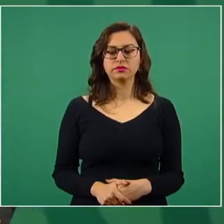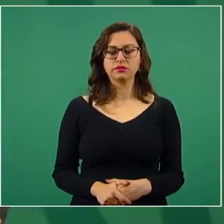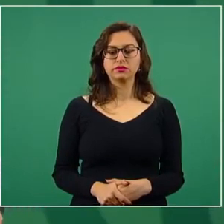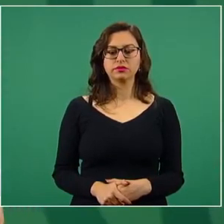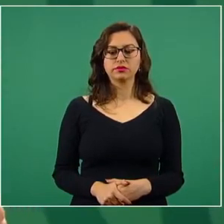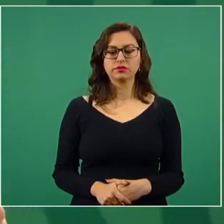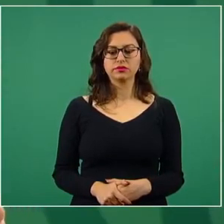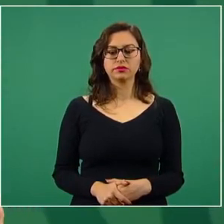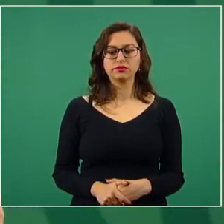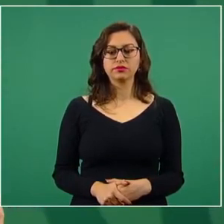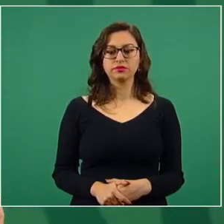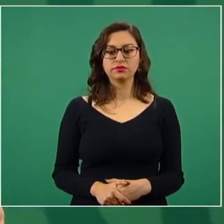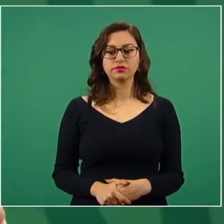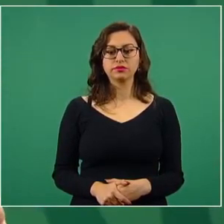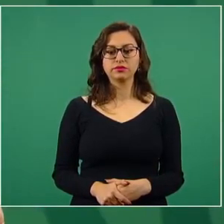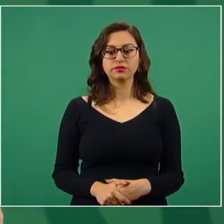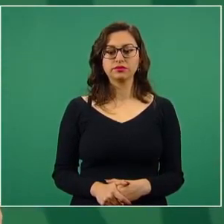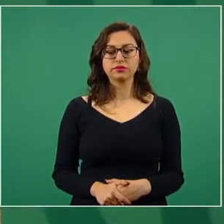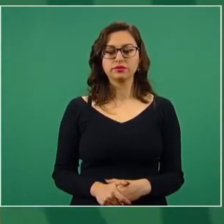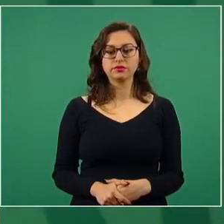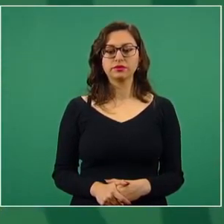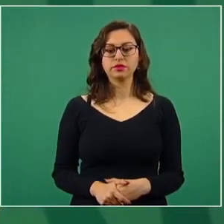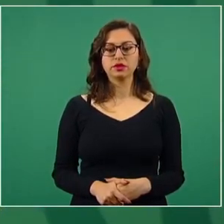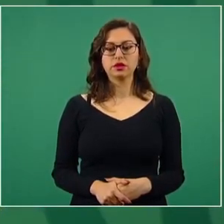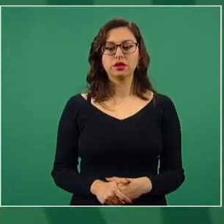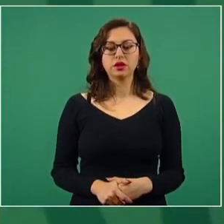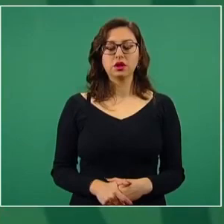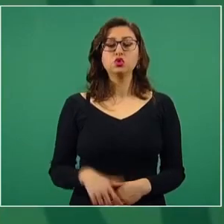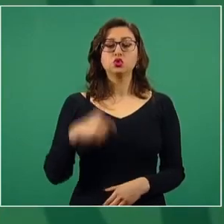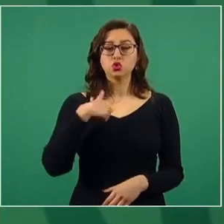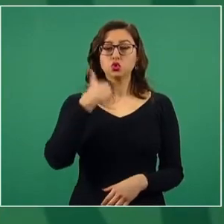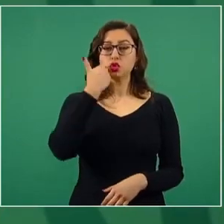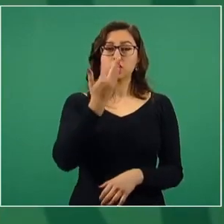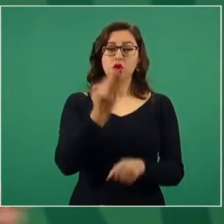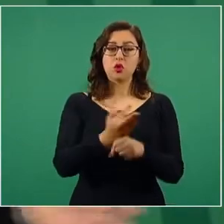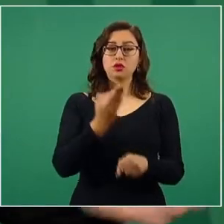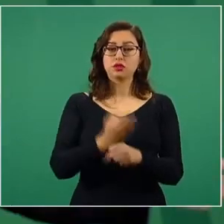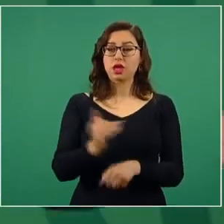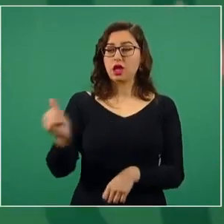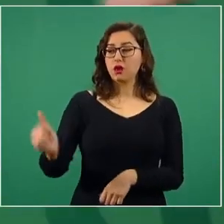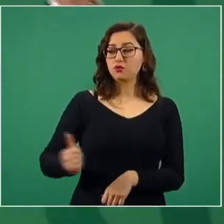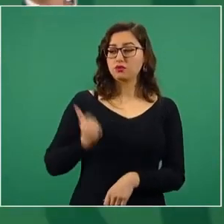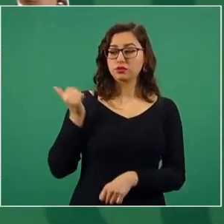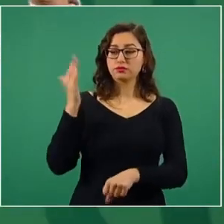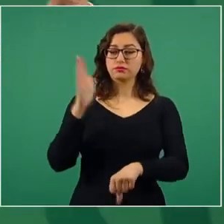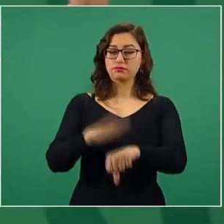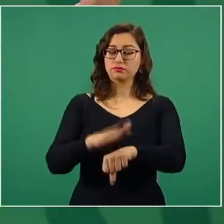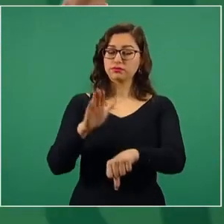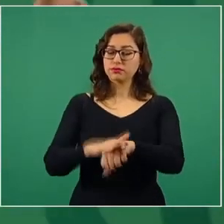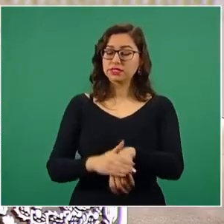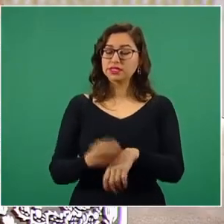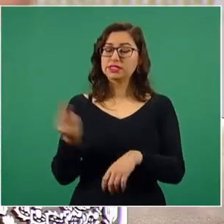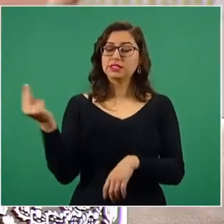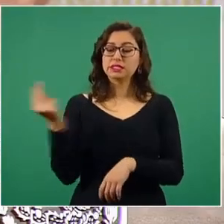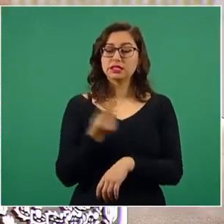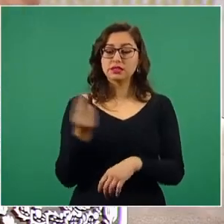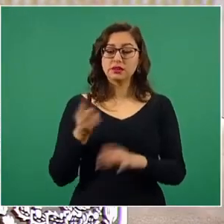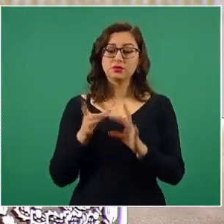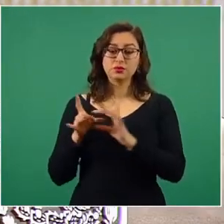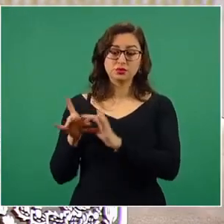manifestar un exhorto, hacer una convocatoria a la unidad de